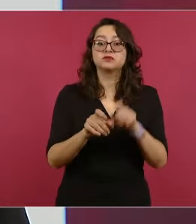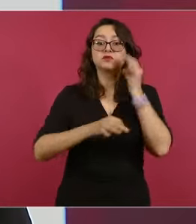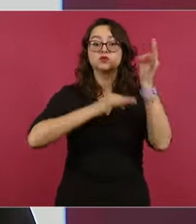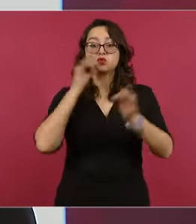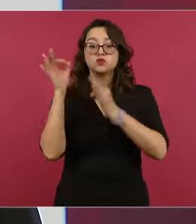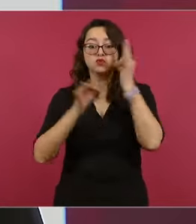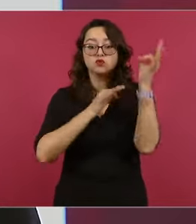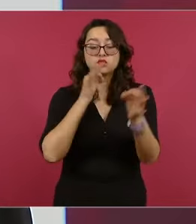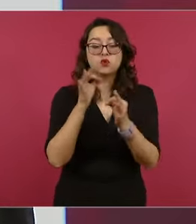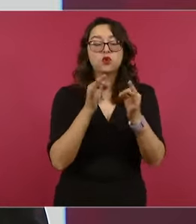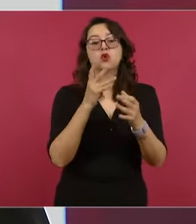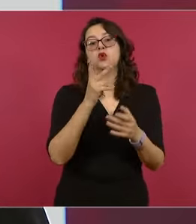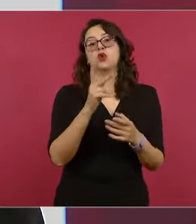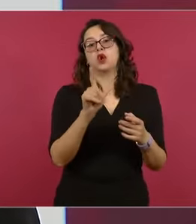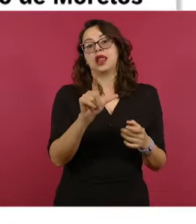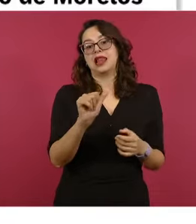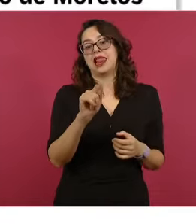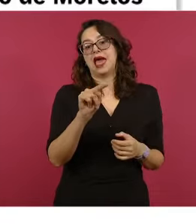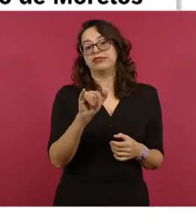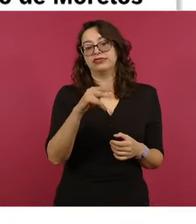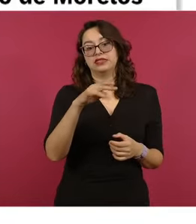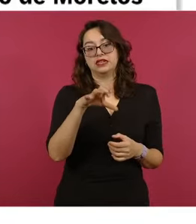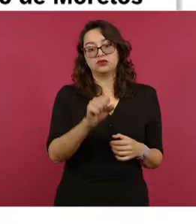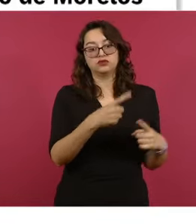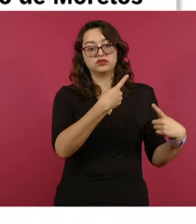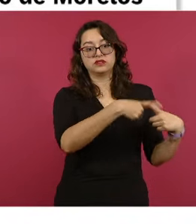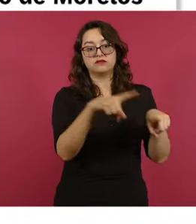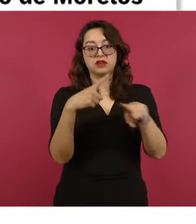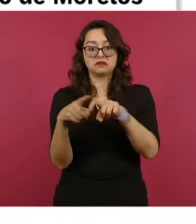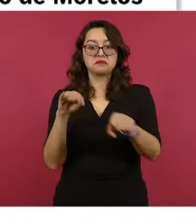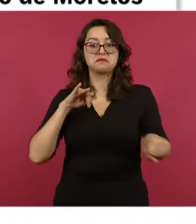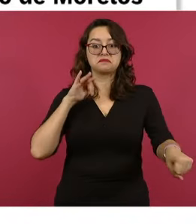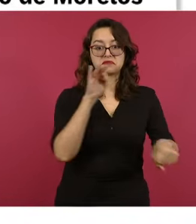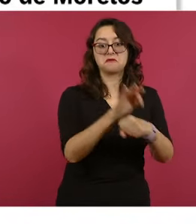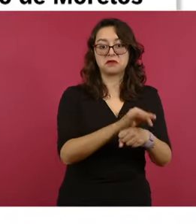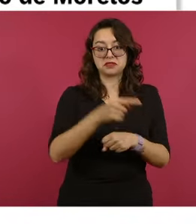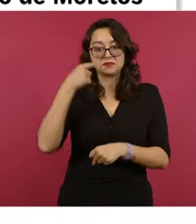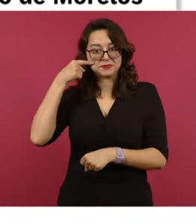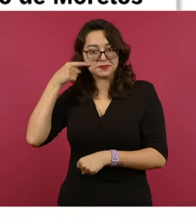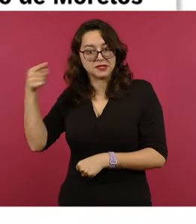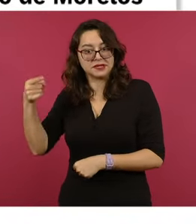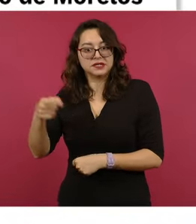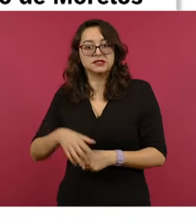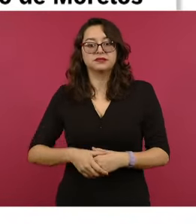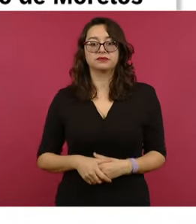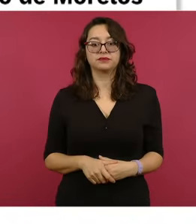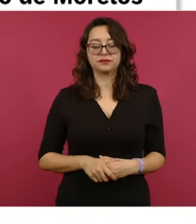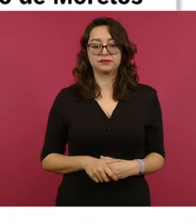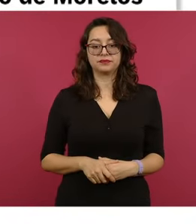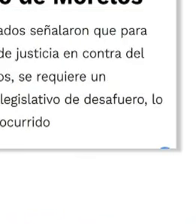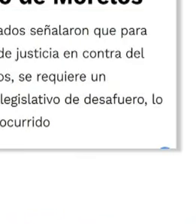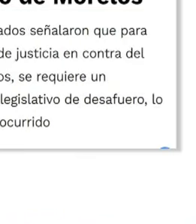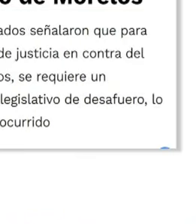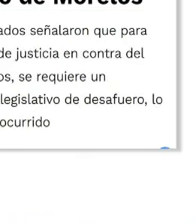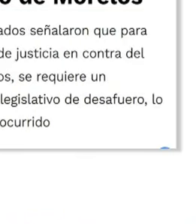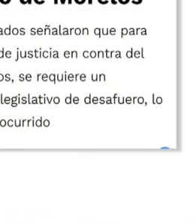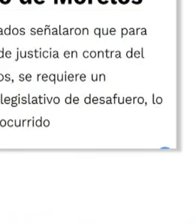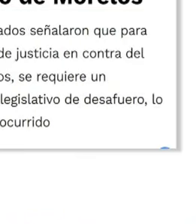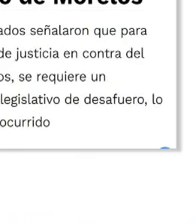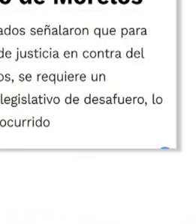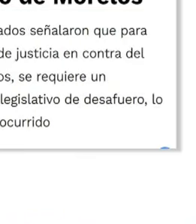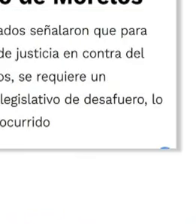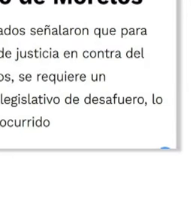el Latinus de Loret de Mola, el Financiero y el Universal, así como el País y Milenio, han salido en defensa de Uriel